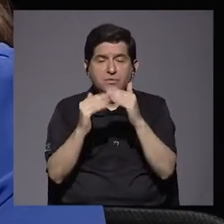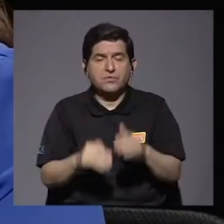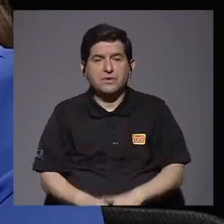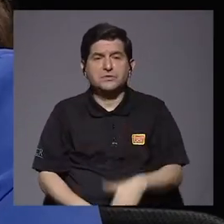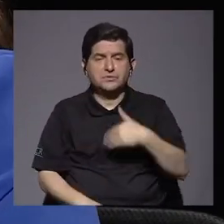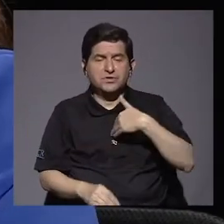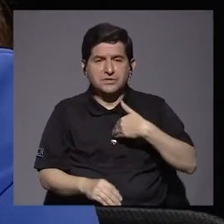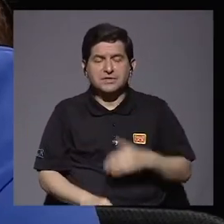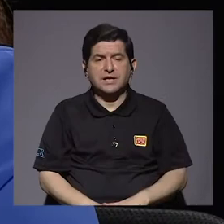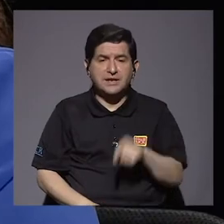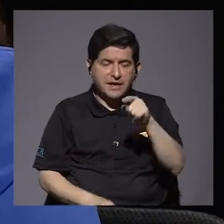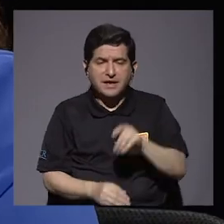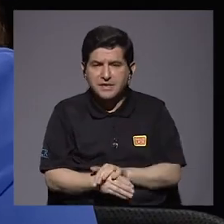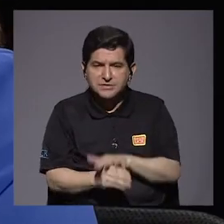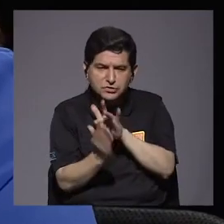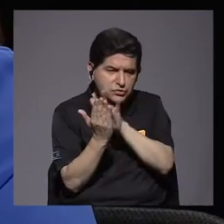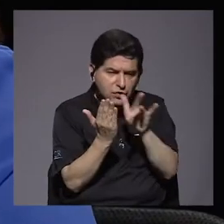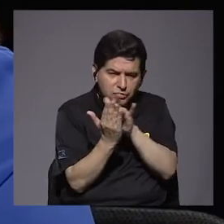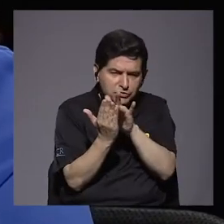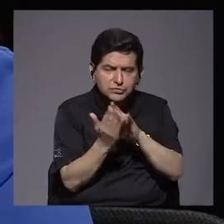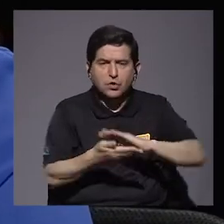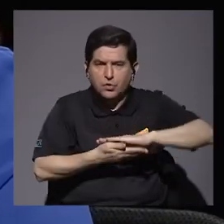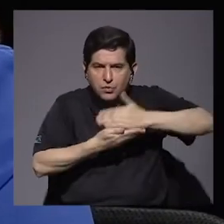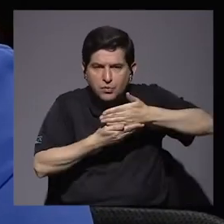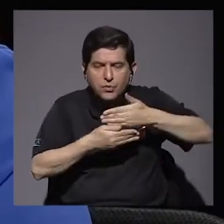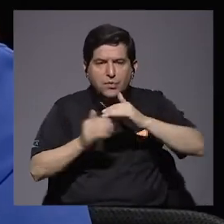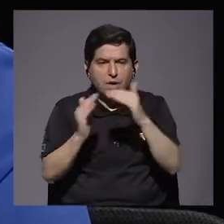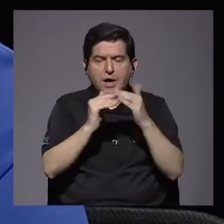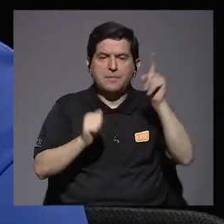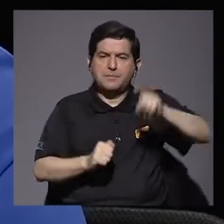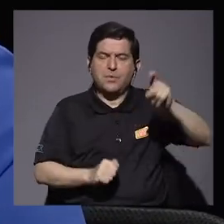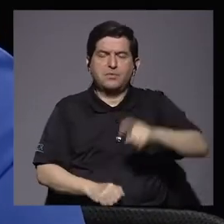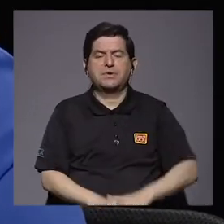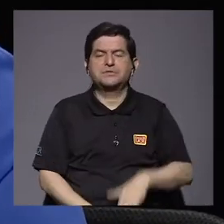de dispositivos móviles, a la población que lo necesita, porque